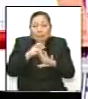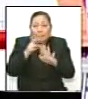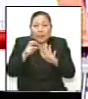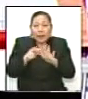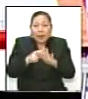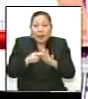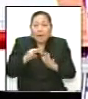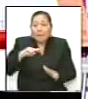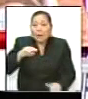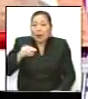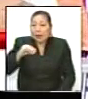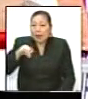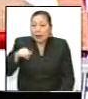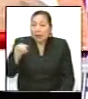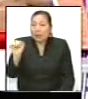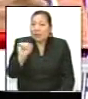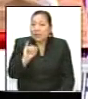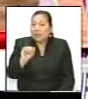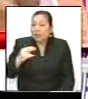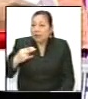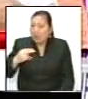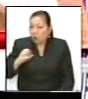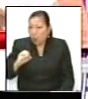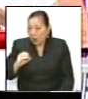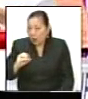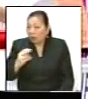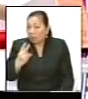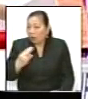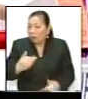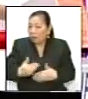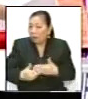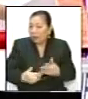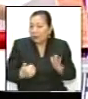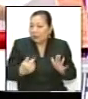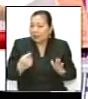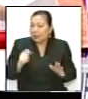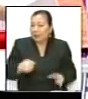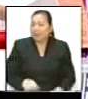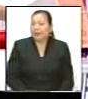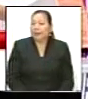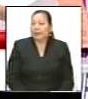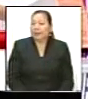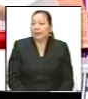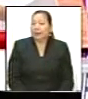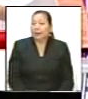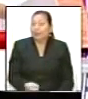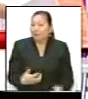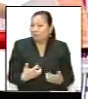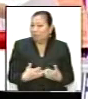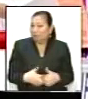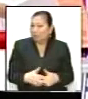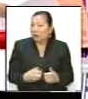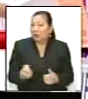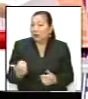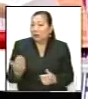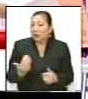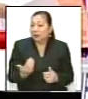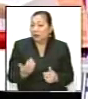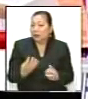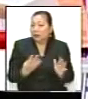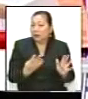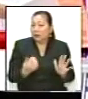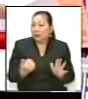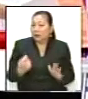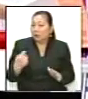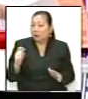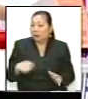de Majes Iguas 2. A pesar de presentar un avance del 6%, esta empresa ya ha cobrado el